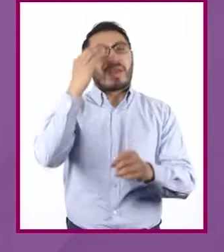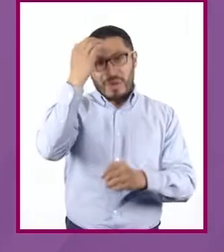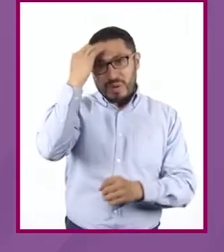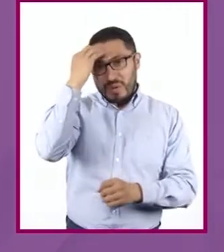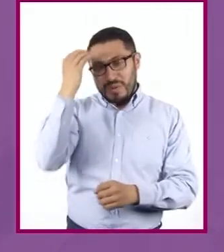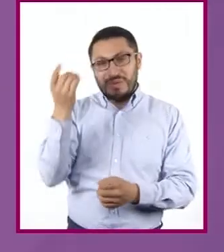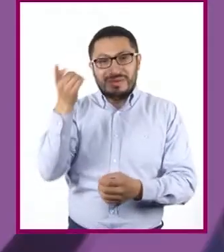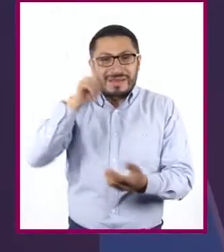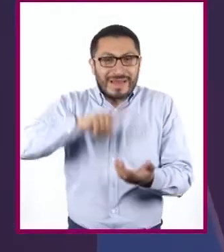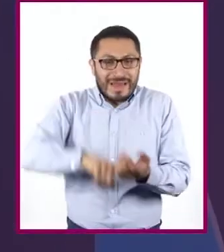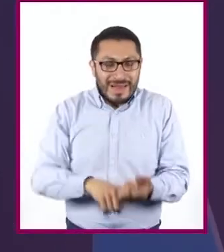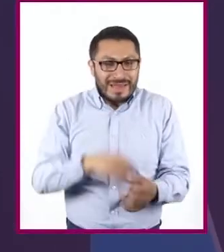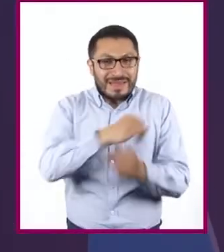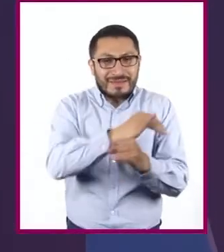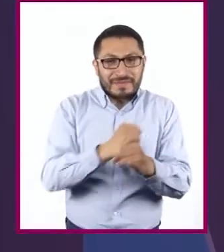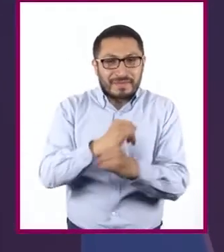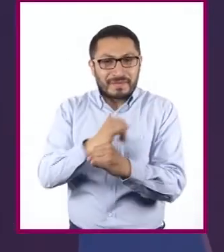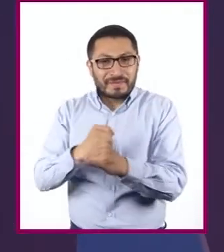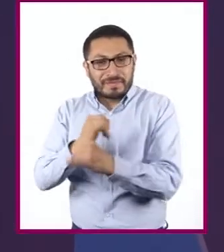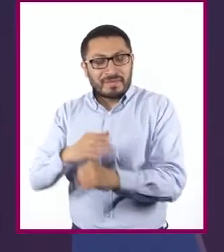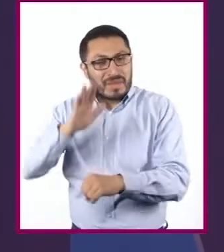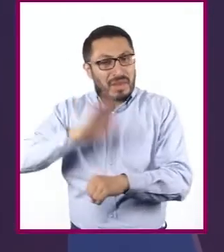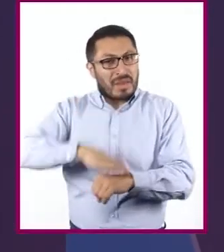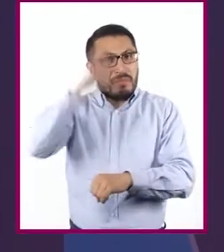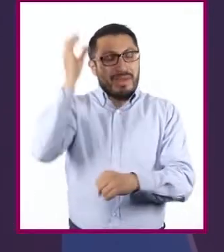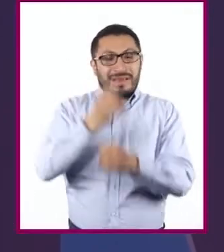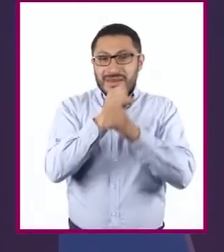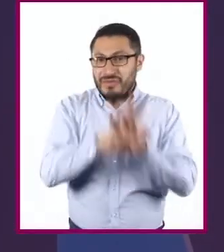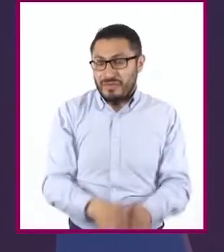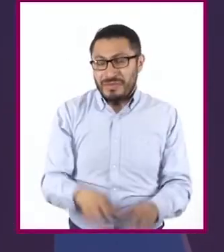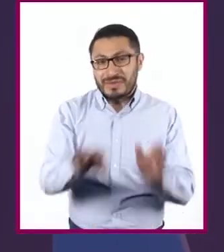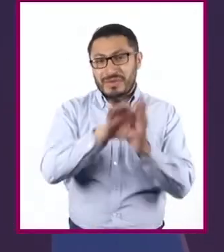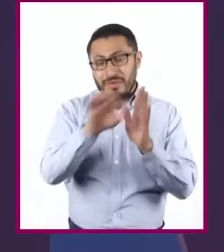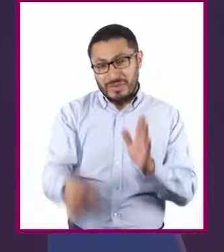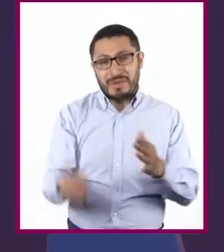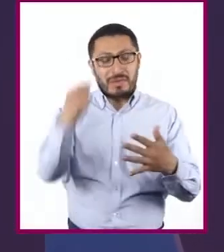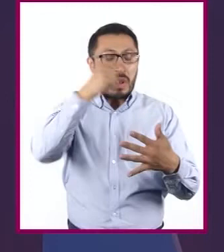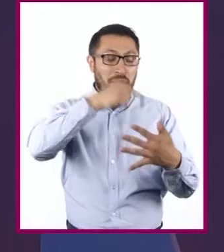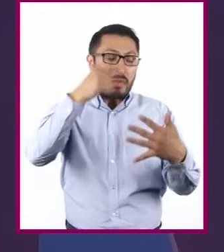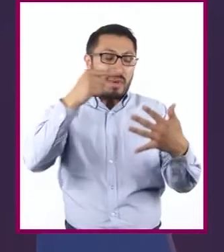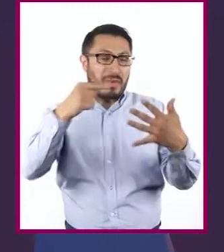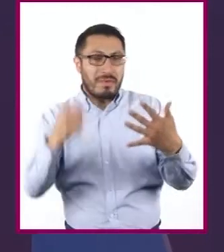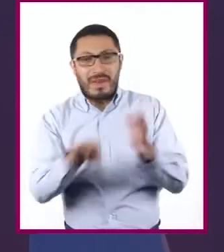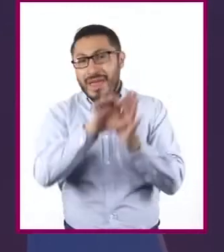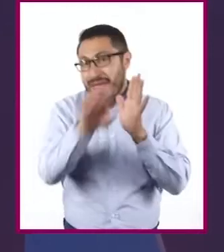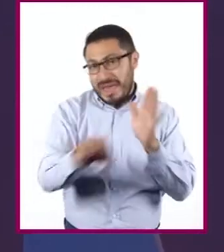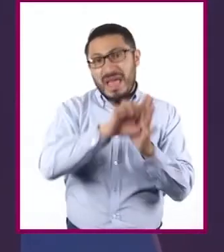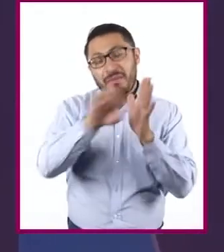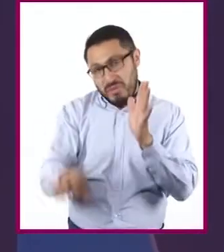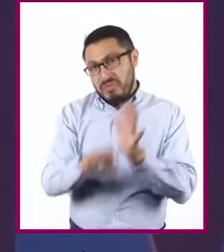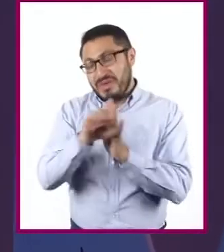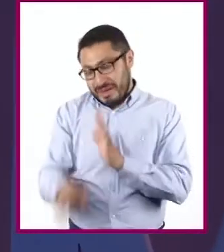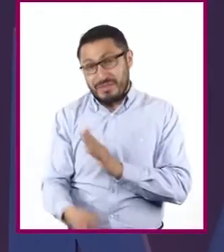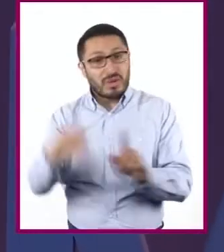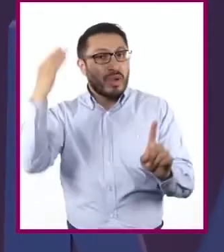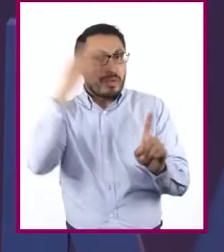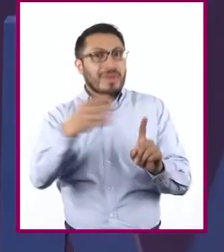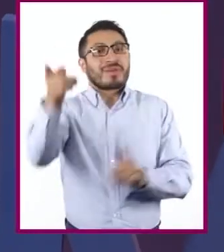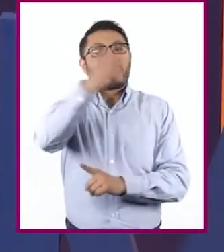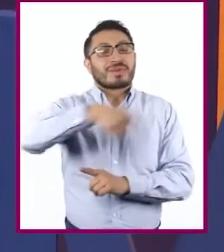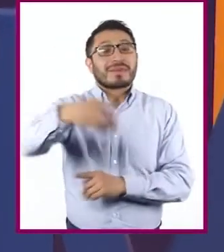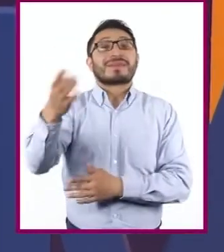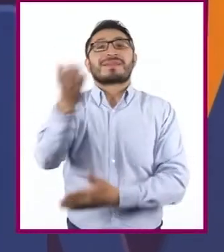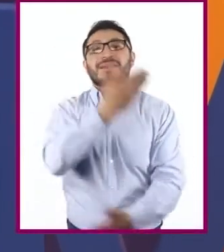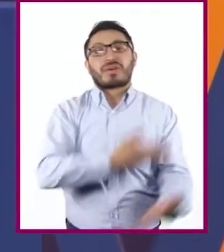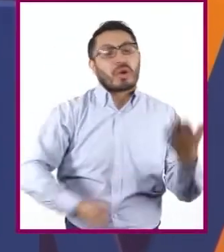su investigación, como las explicaciones y los ejemplos, con la idea de que compartan lo aprendido sobre el tema que elijan